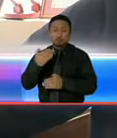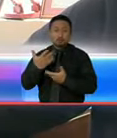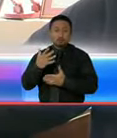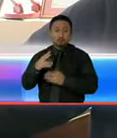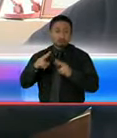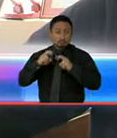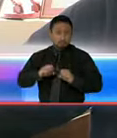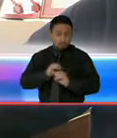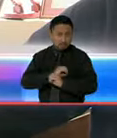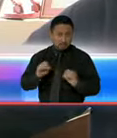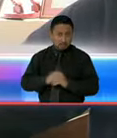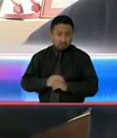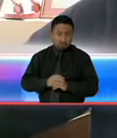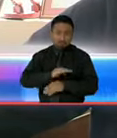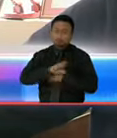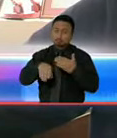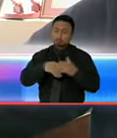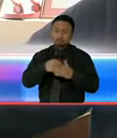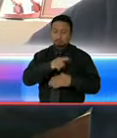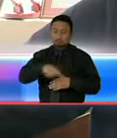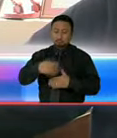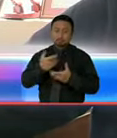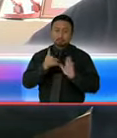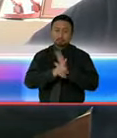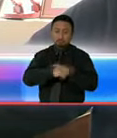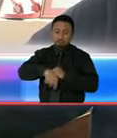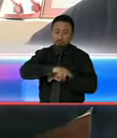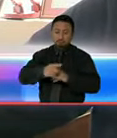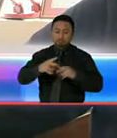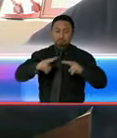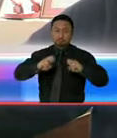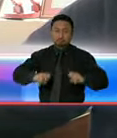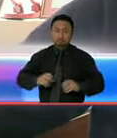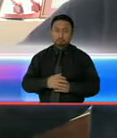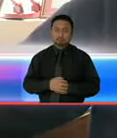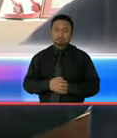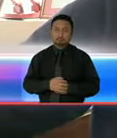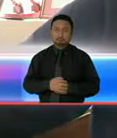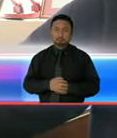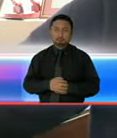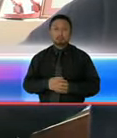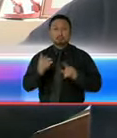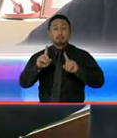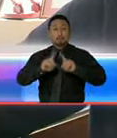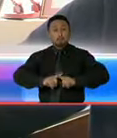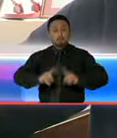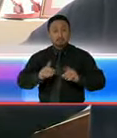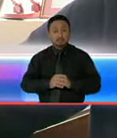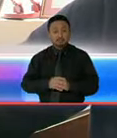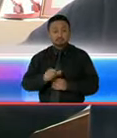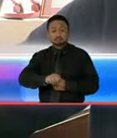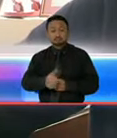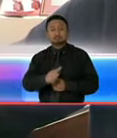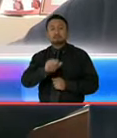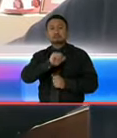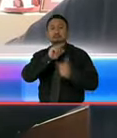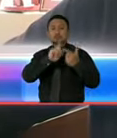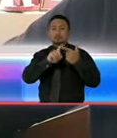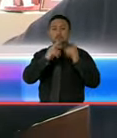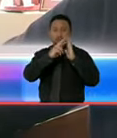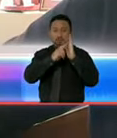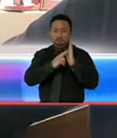porque todos los expedientes que tiene en su contra son investigaciones previas. Sin embargo, otro de los requisitos es que la